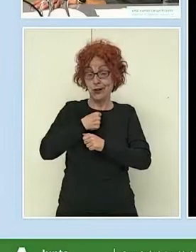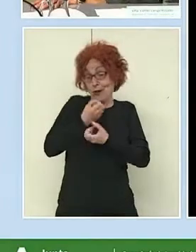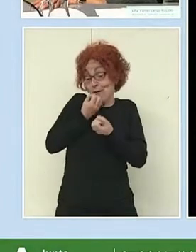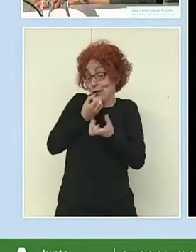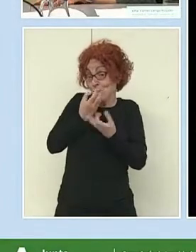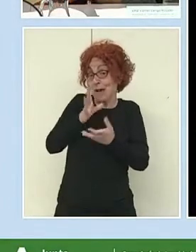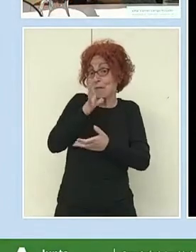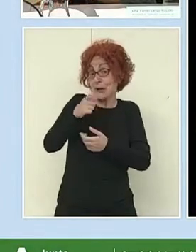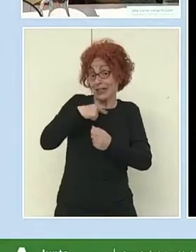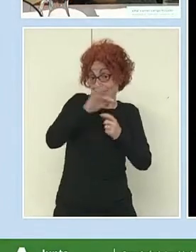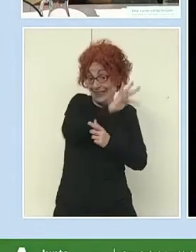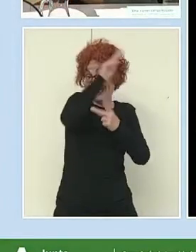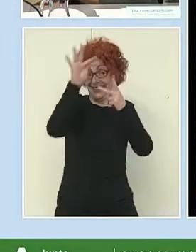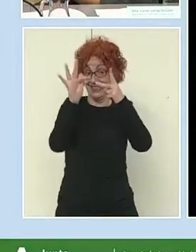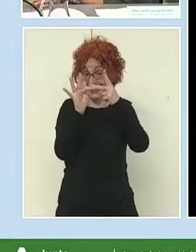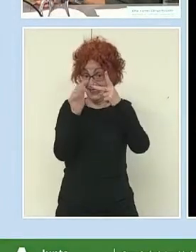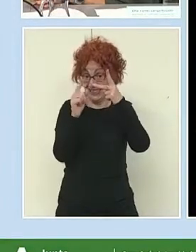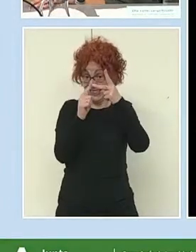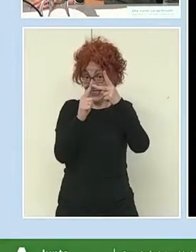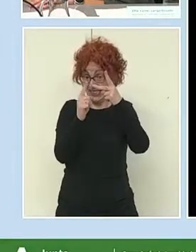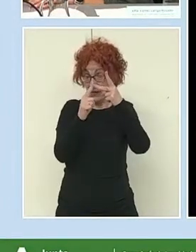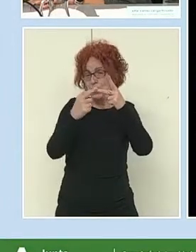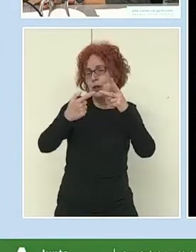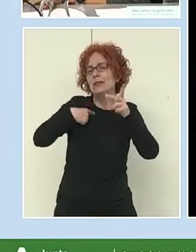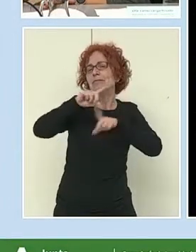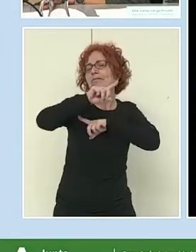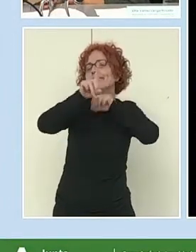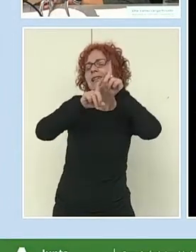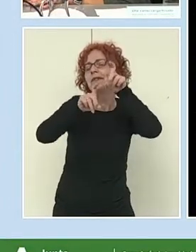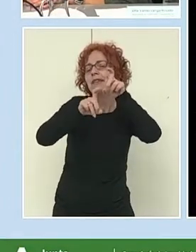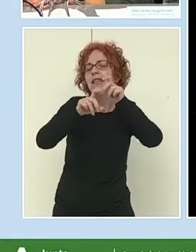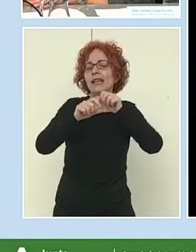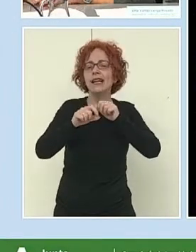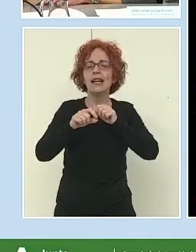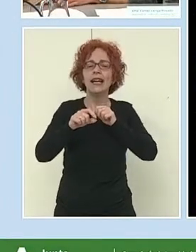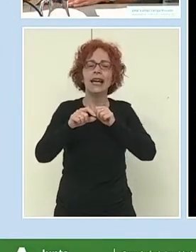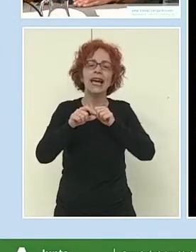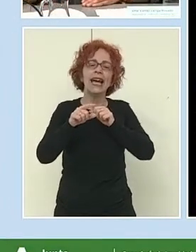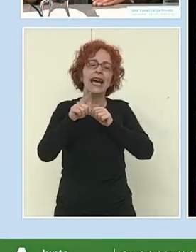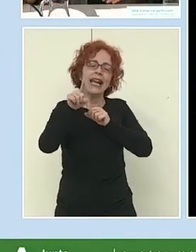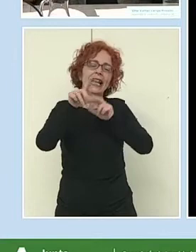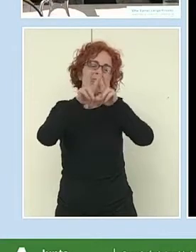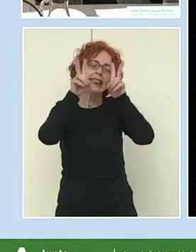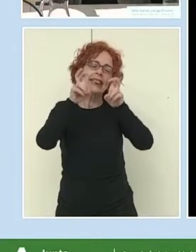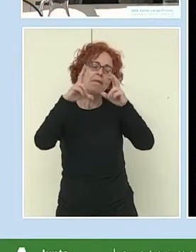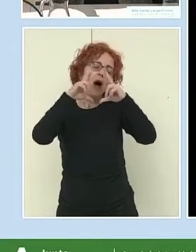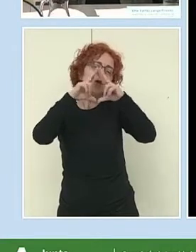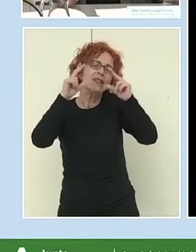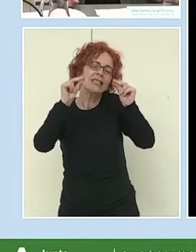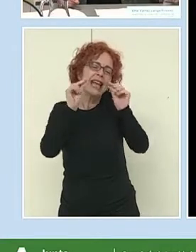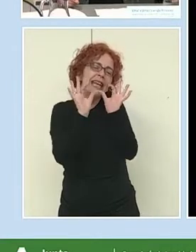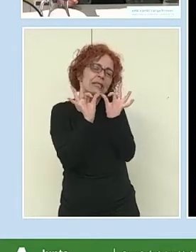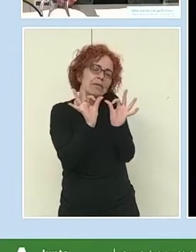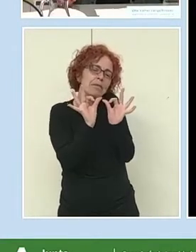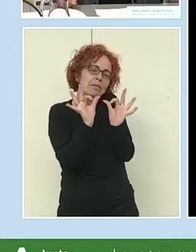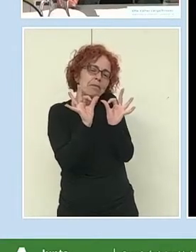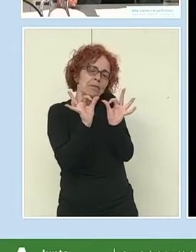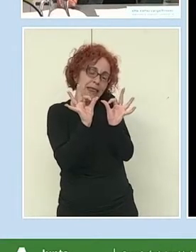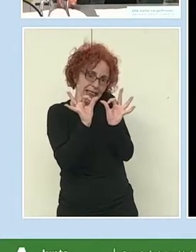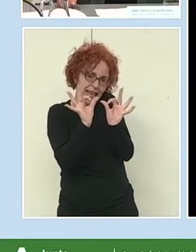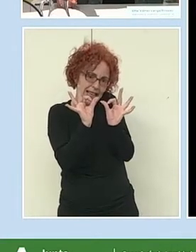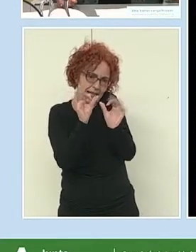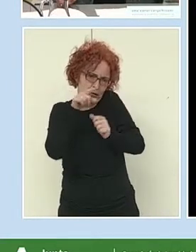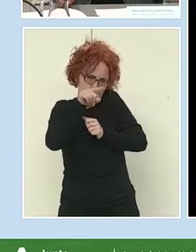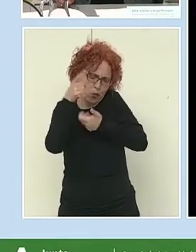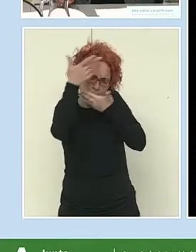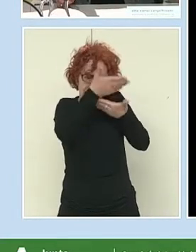punto en el que hago esta pregunta. La especialidad determina totalmente, la especialidad escogida, ya no solo a